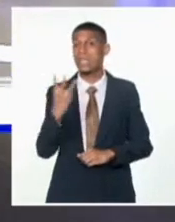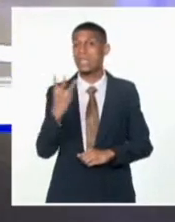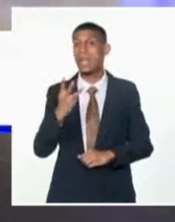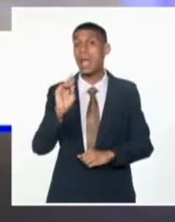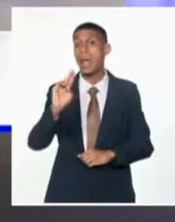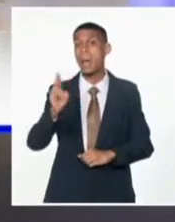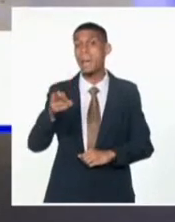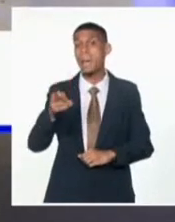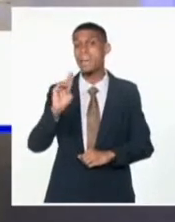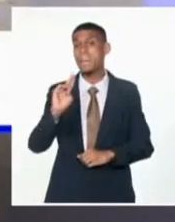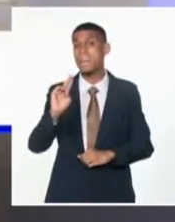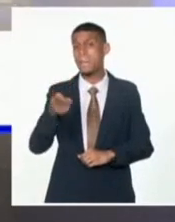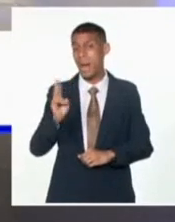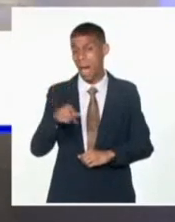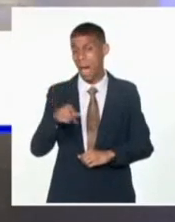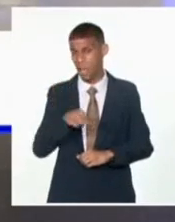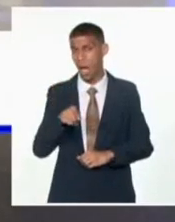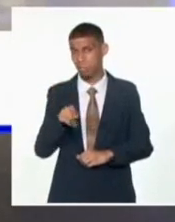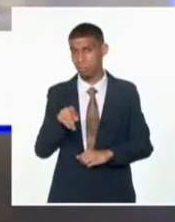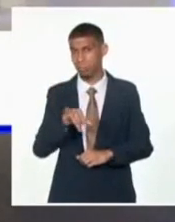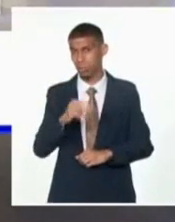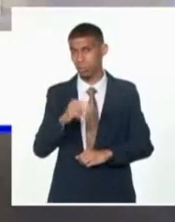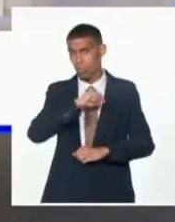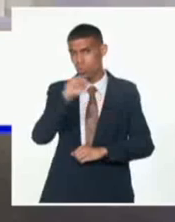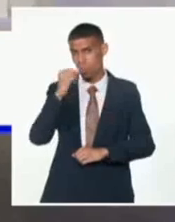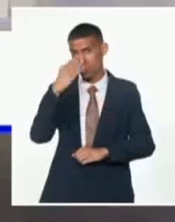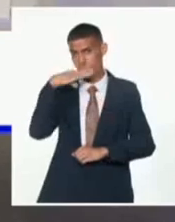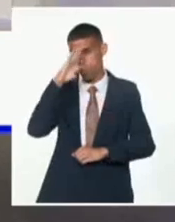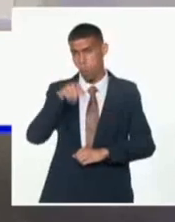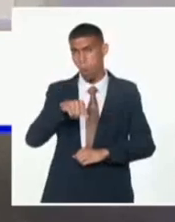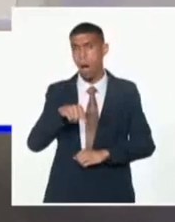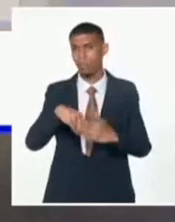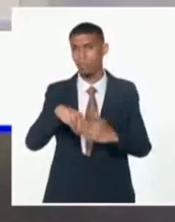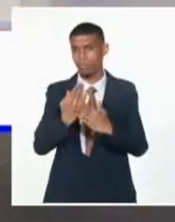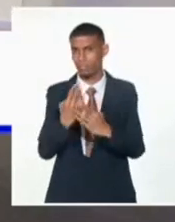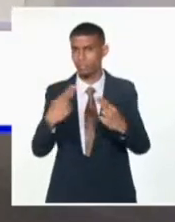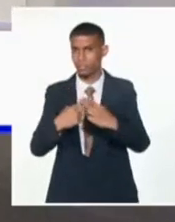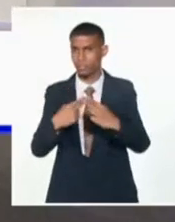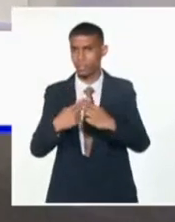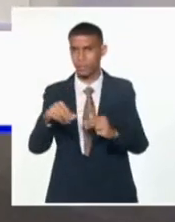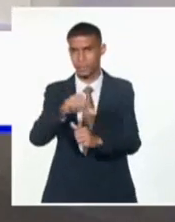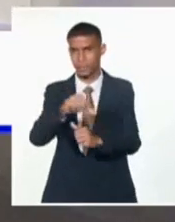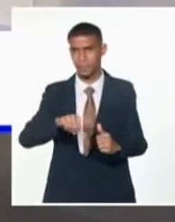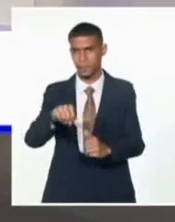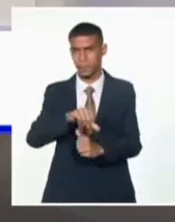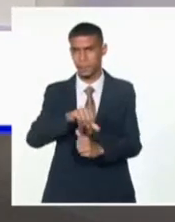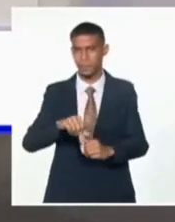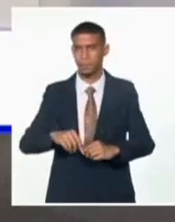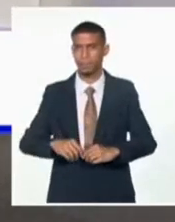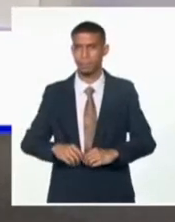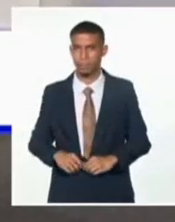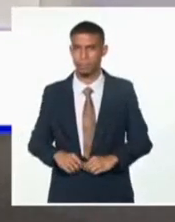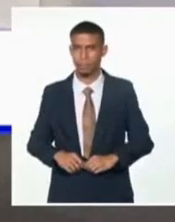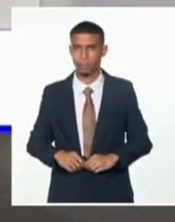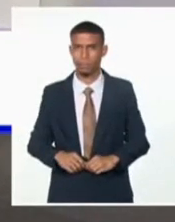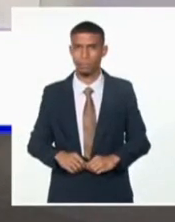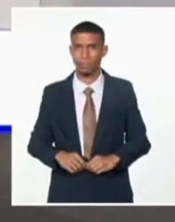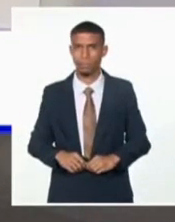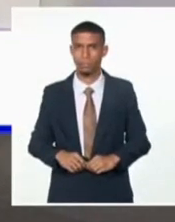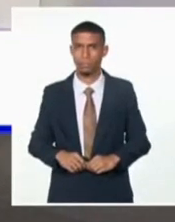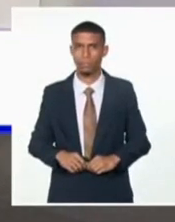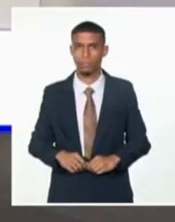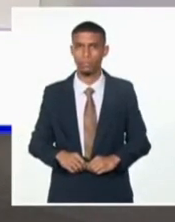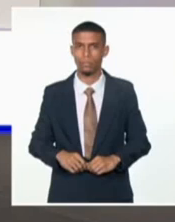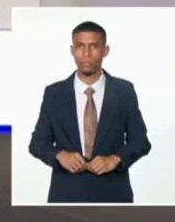bronce es hasta el momento la cosecha de medallas para Cuba en la jornada de hoy correspondiente a los Juegos Centroamericanos y del Caribe. Y en la porfía,